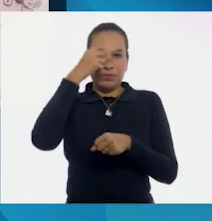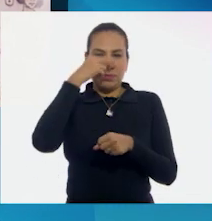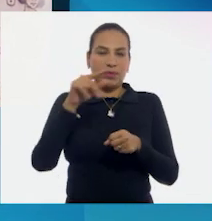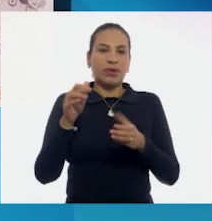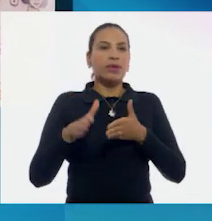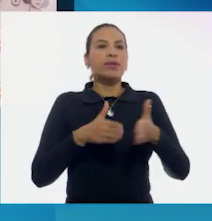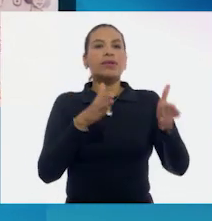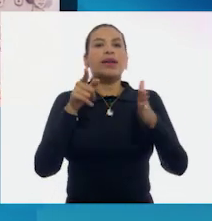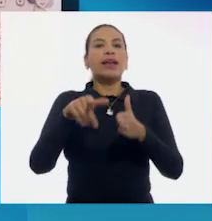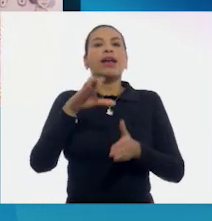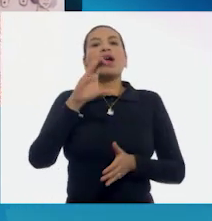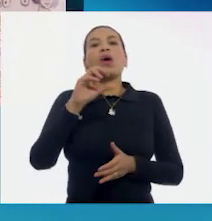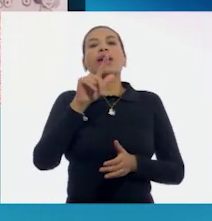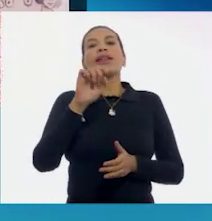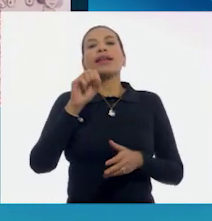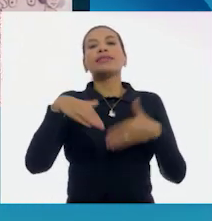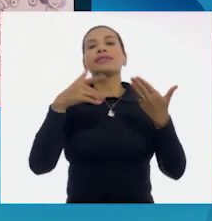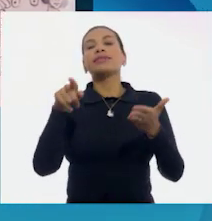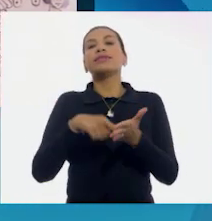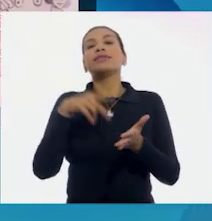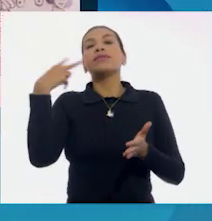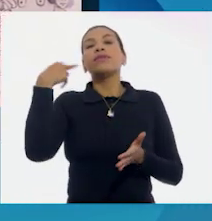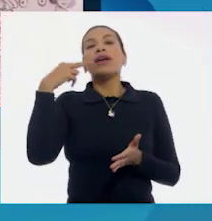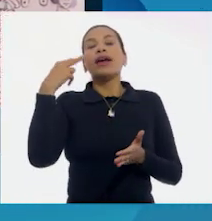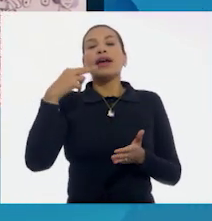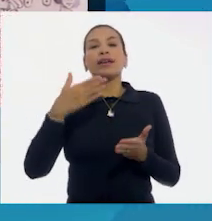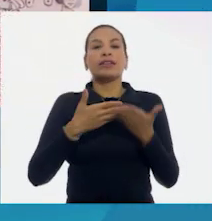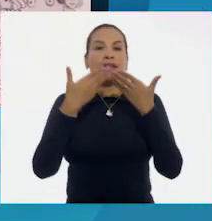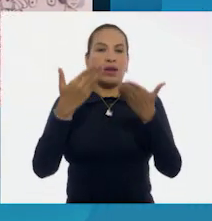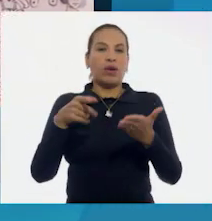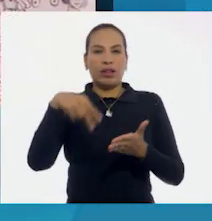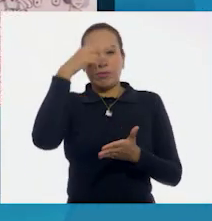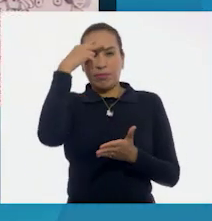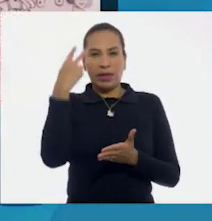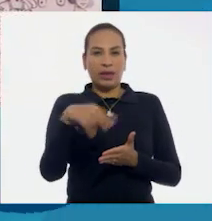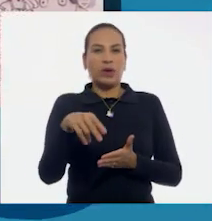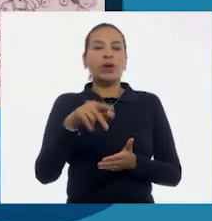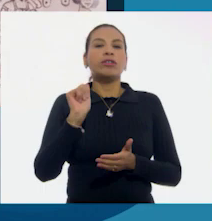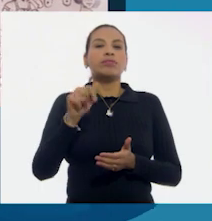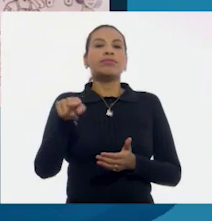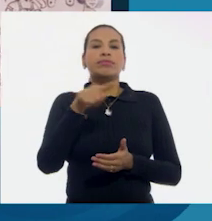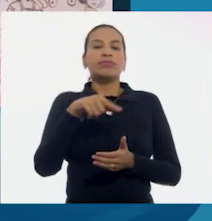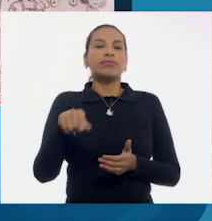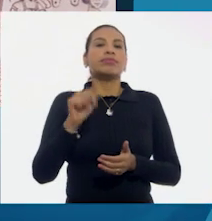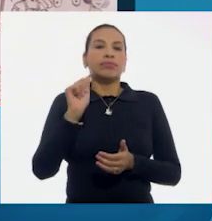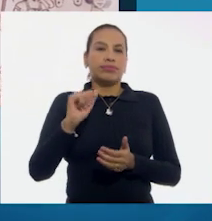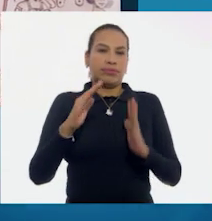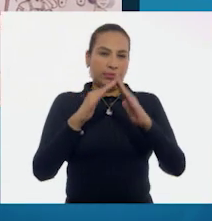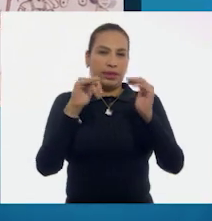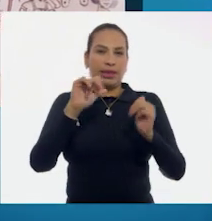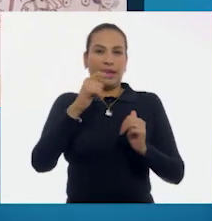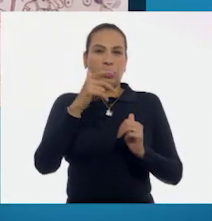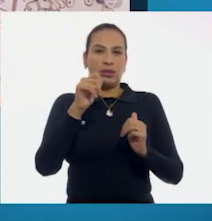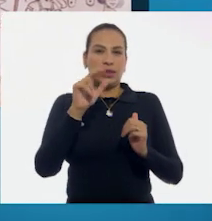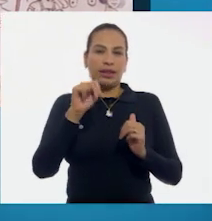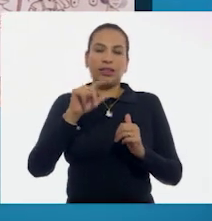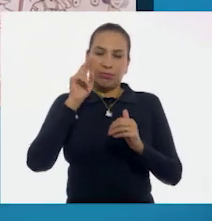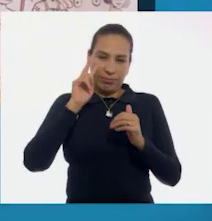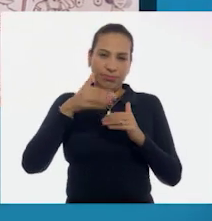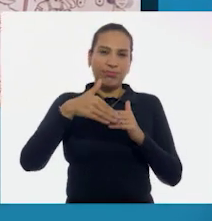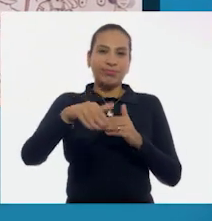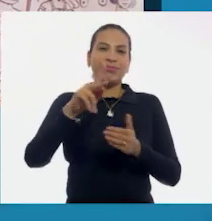Hernán Cortés desde que desembarcó en Veracruz hasta que llegó a México Tenochtitlán la iremos trabajando en más detalle en las siguientes